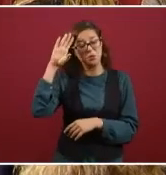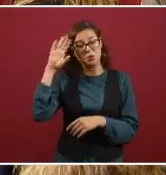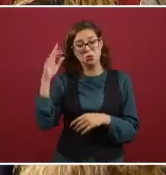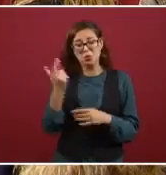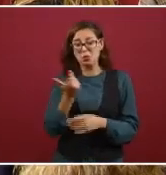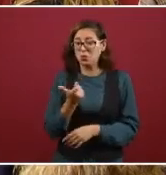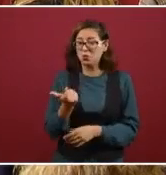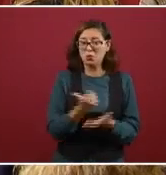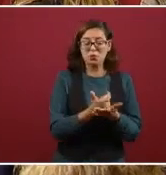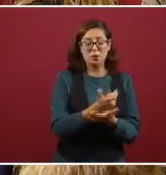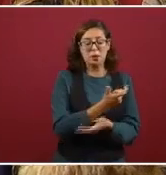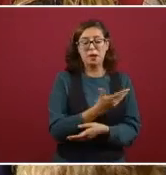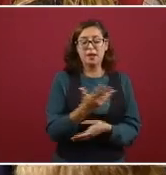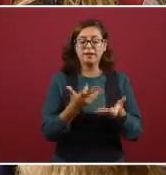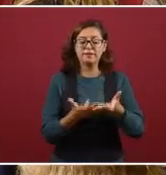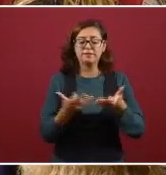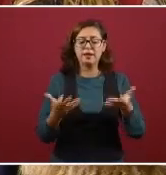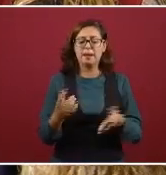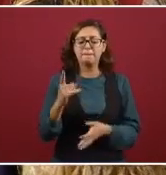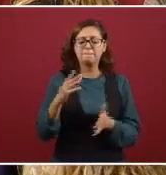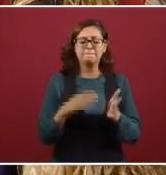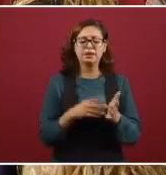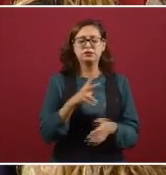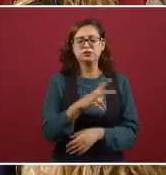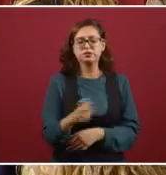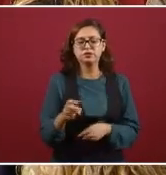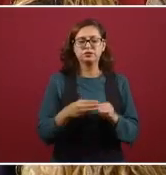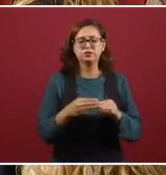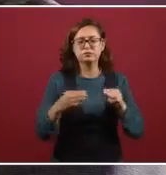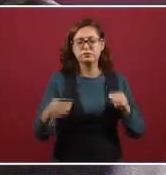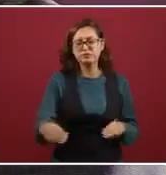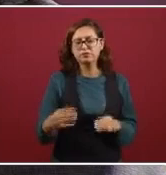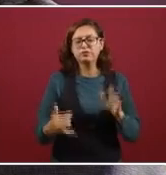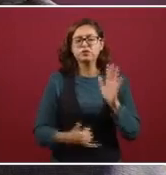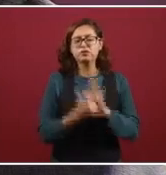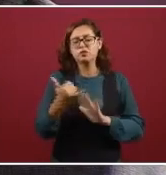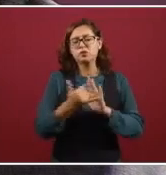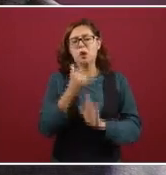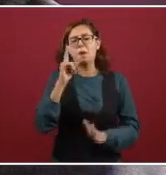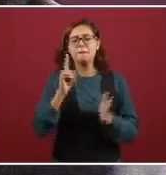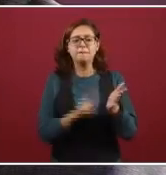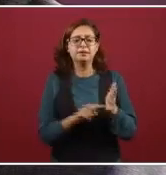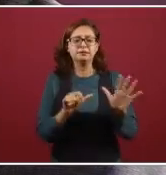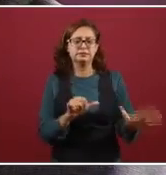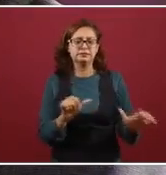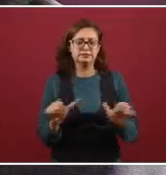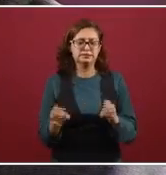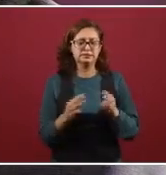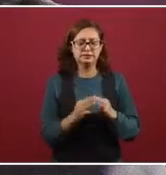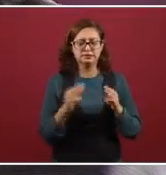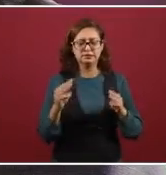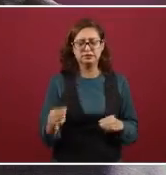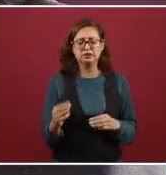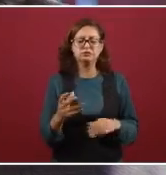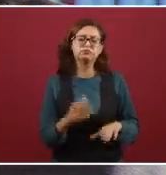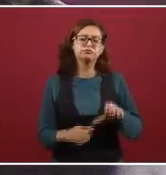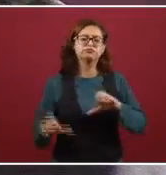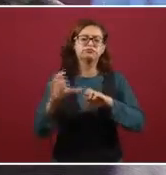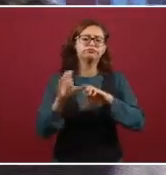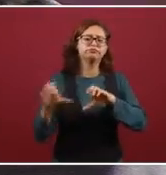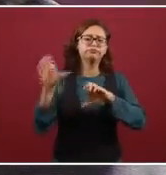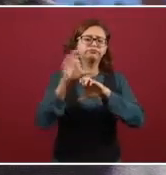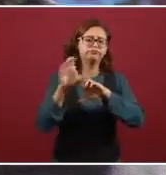ubicada en un terreno de 1.200 metros cuadrados, con una construcción de casi 1.600 metros. Tiene cuatro niveles, en